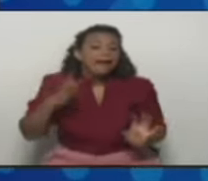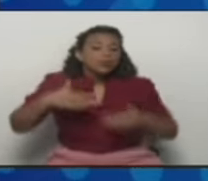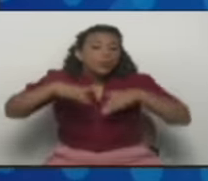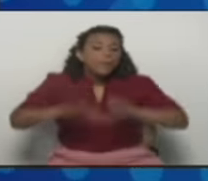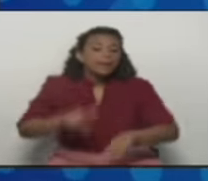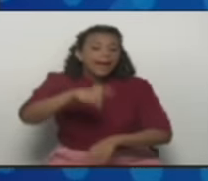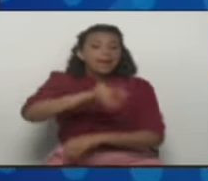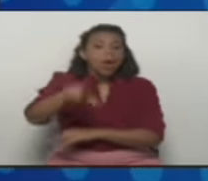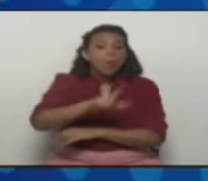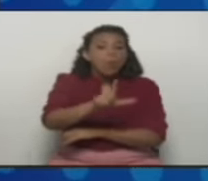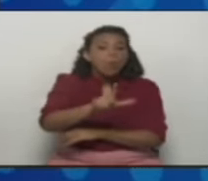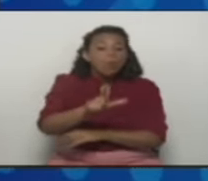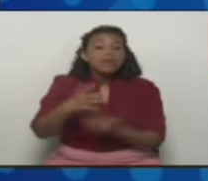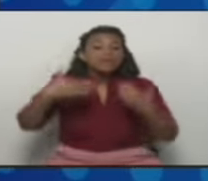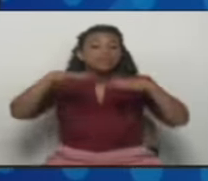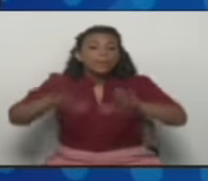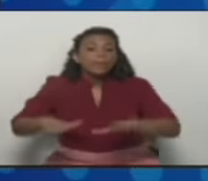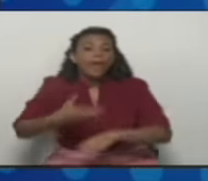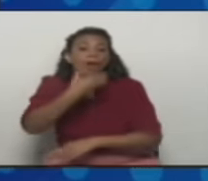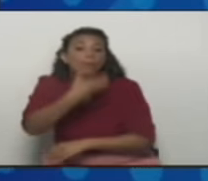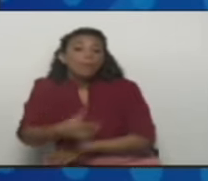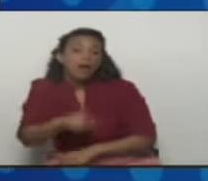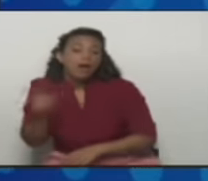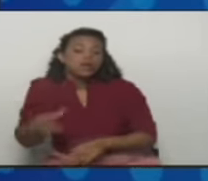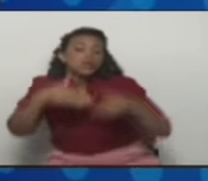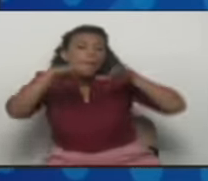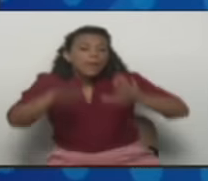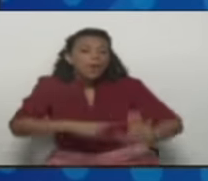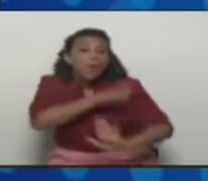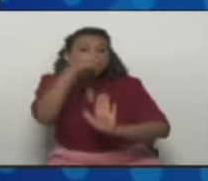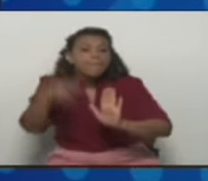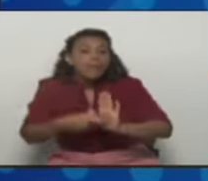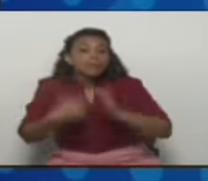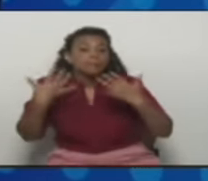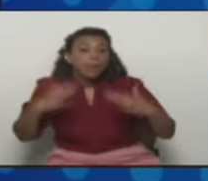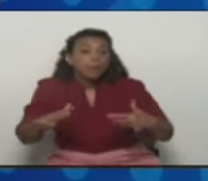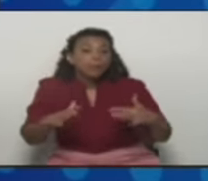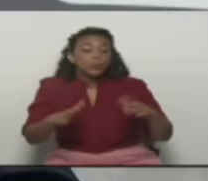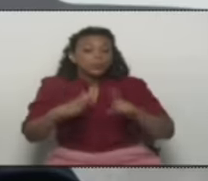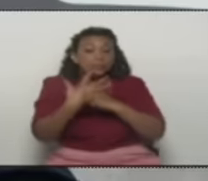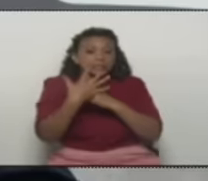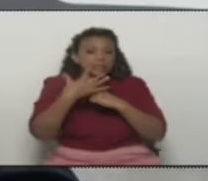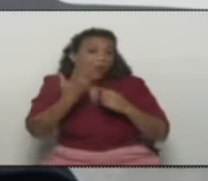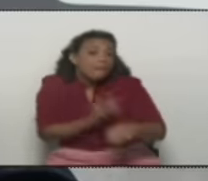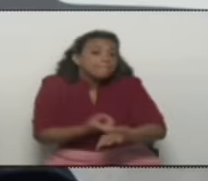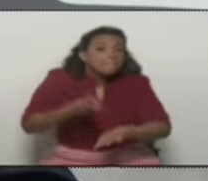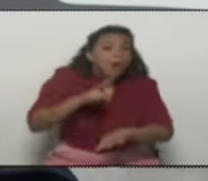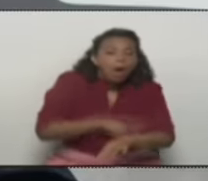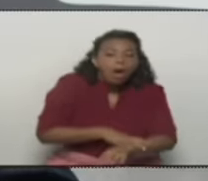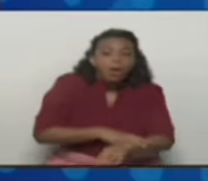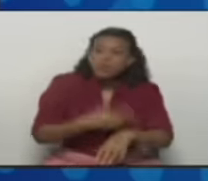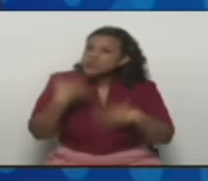ellos iban a lograr la suspensión de esta elección por un hecho catastrófico.